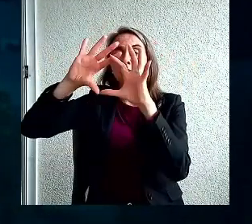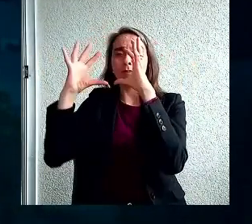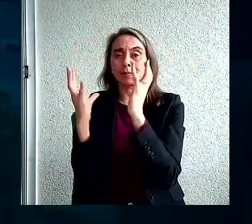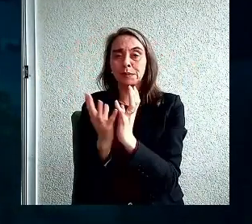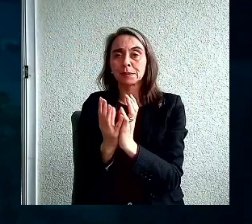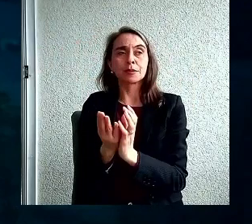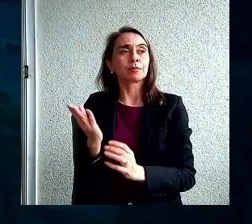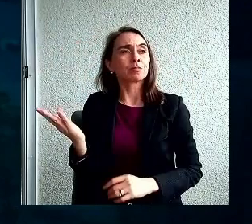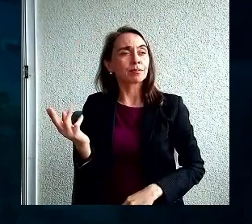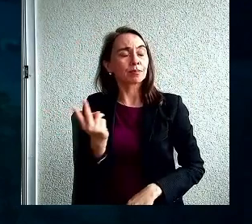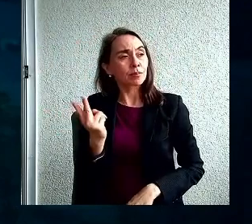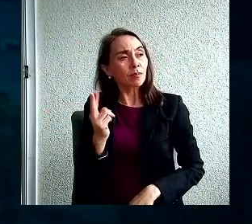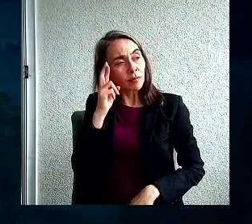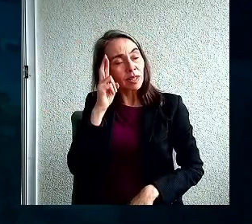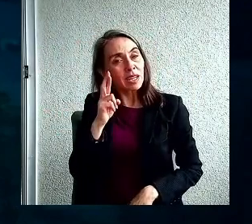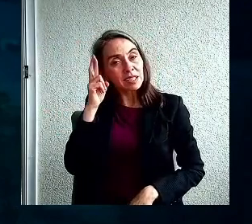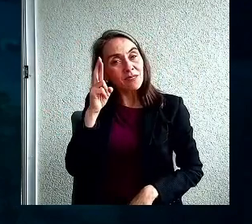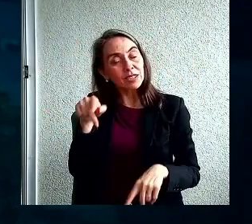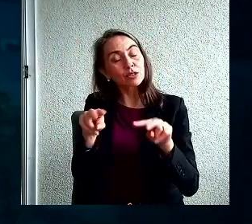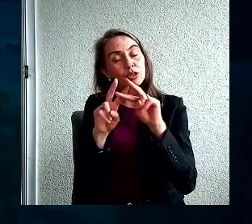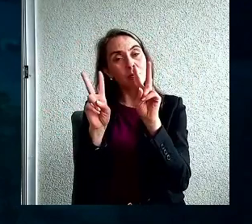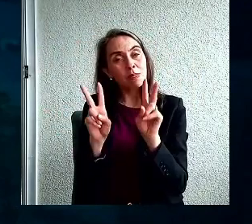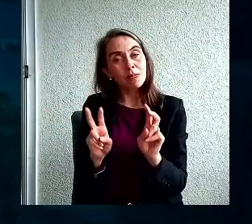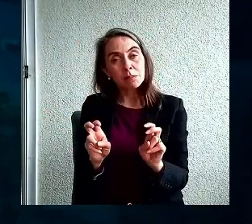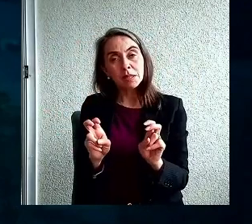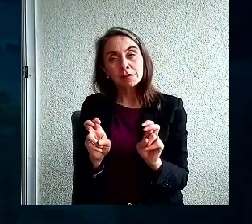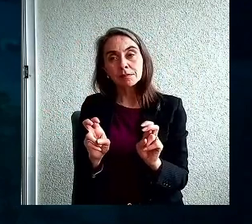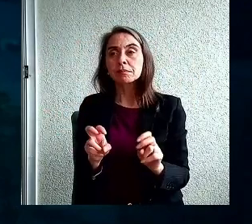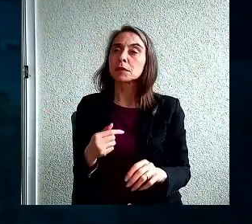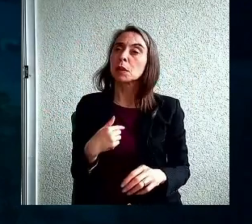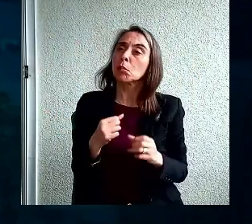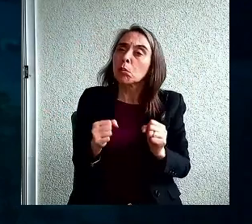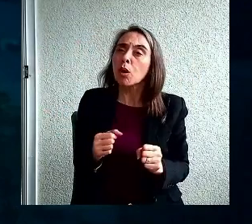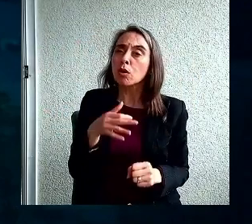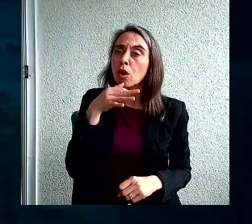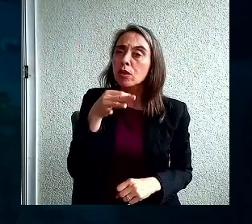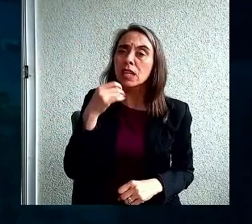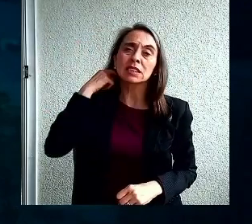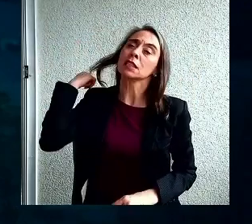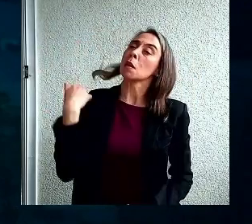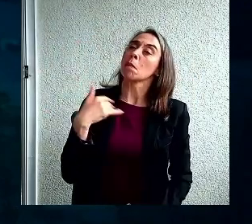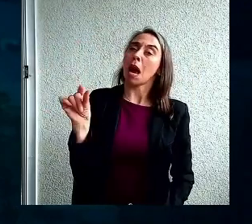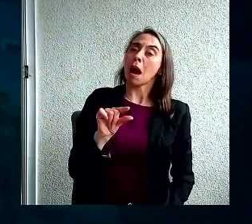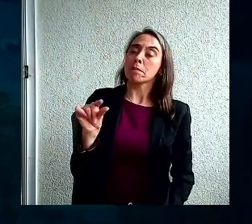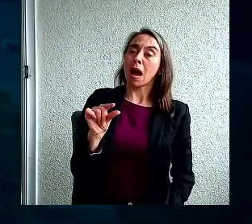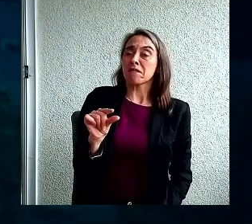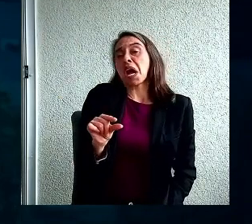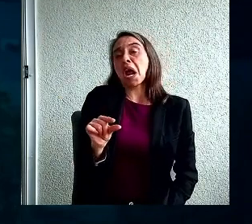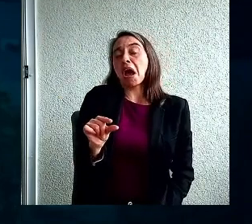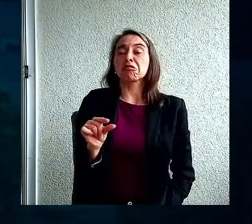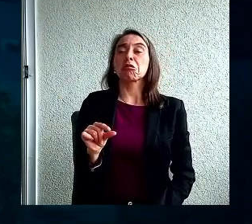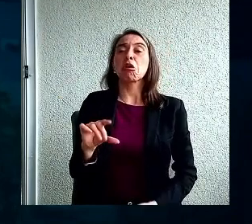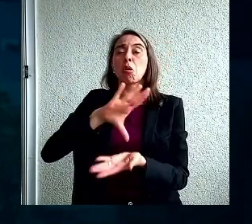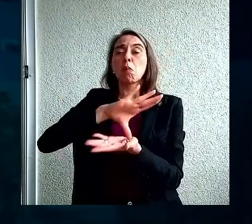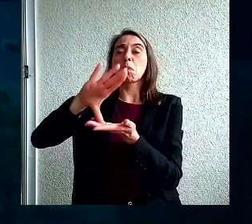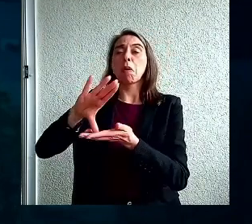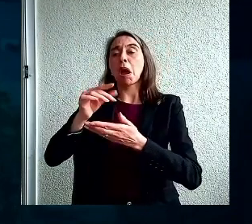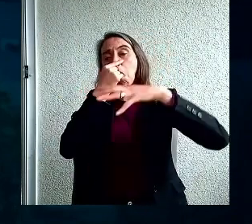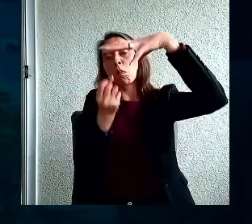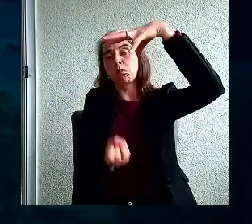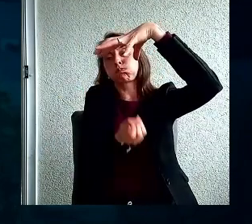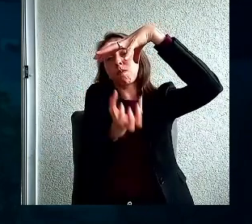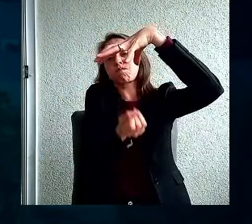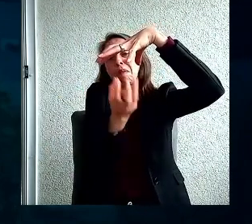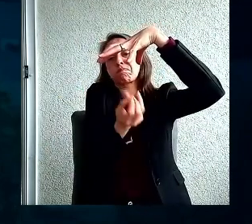barato contaminar y Chile no es un país completamente desarrollado y todavía hay pobreza, ¿por qué no contaminamos y desarrollamos el país en vez de ayudar al